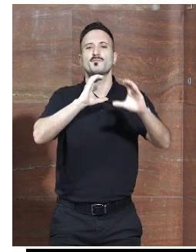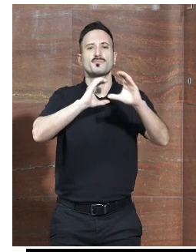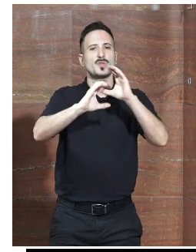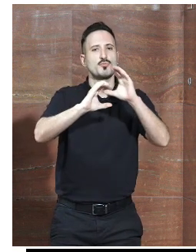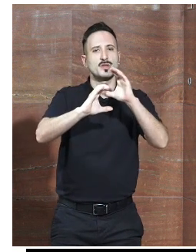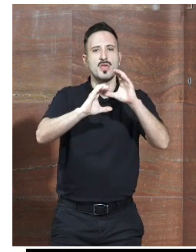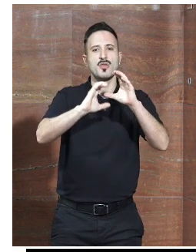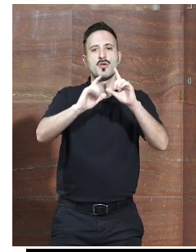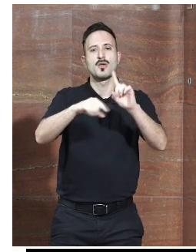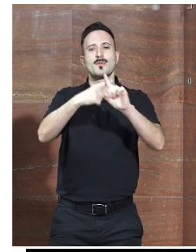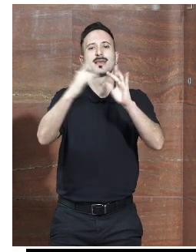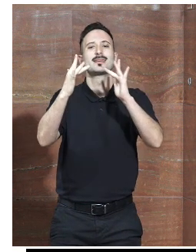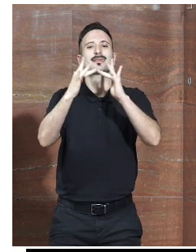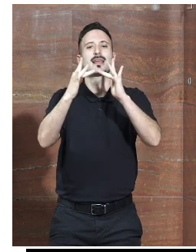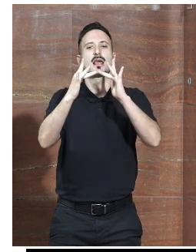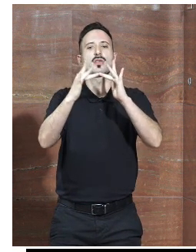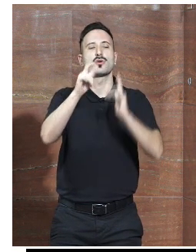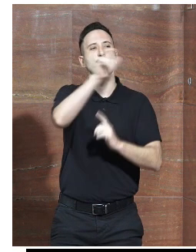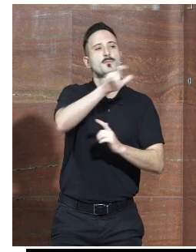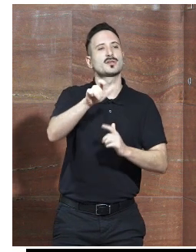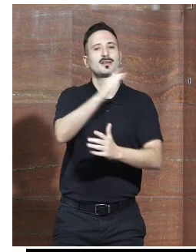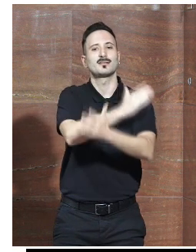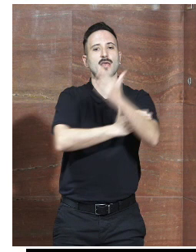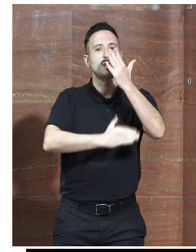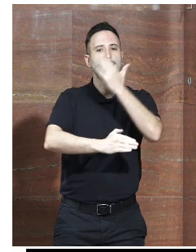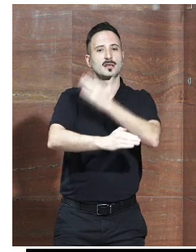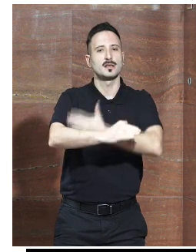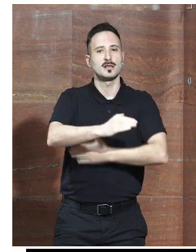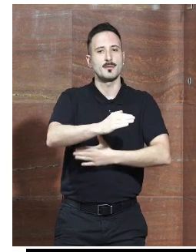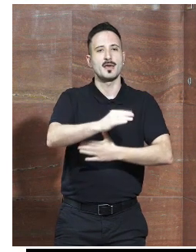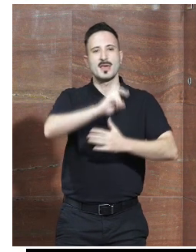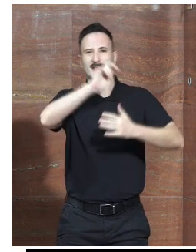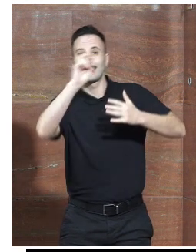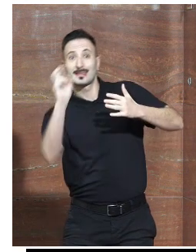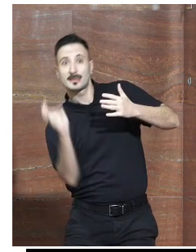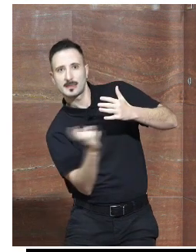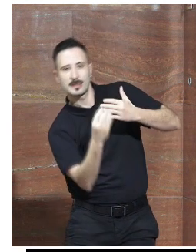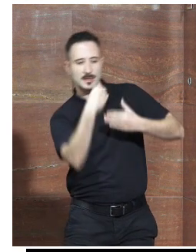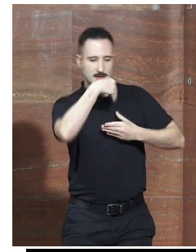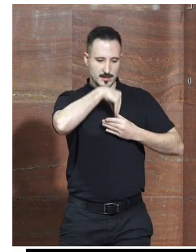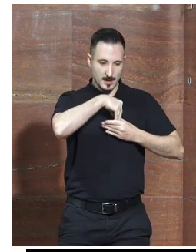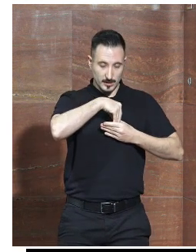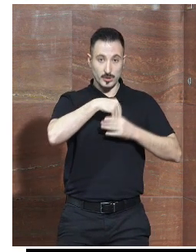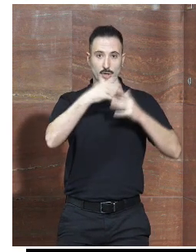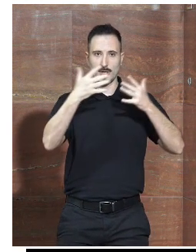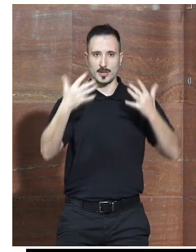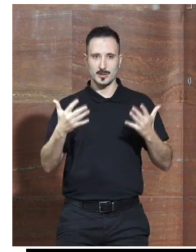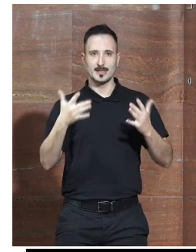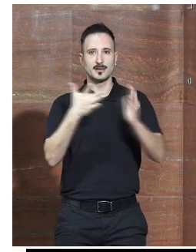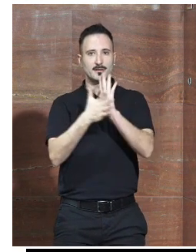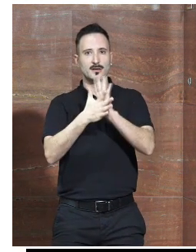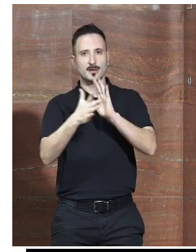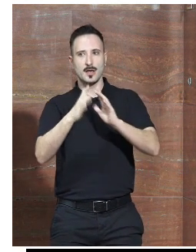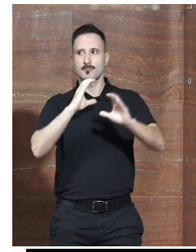e interacción en personas con discapacidad que tienen pluridiscapacidad y que por lo tanto tienen muchas dificultades